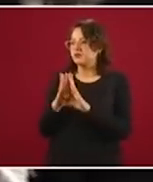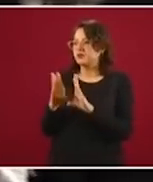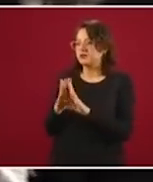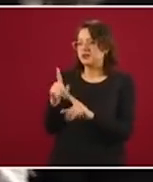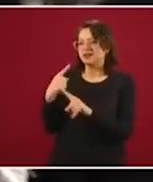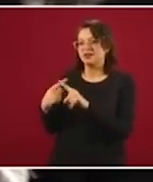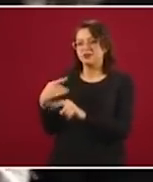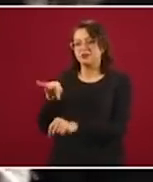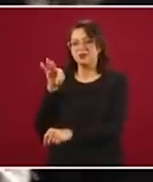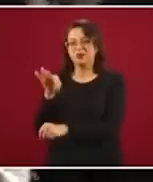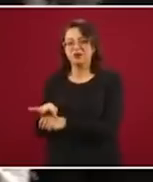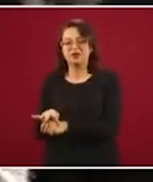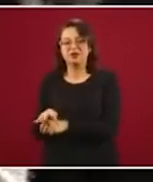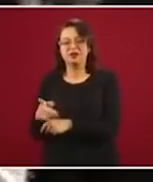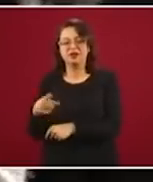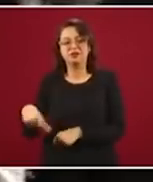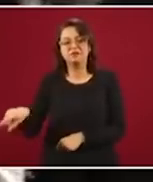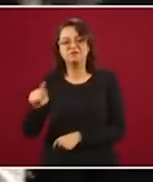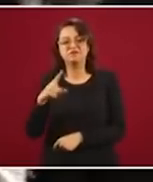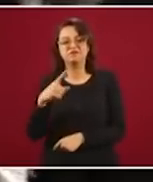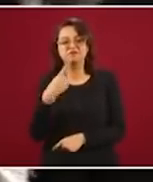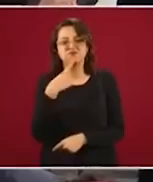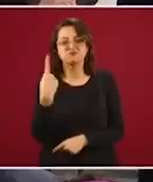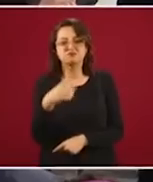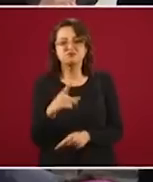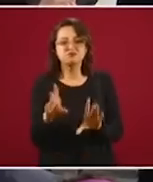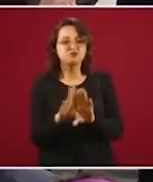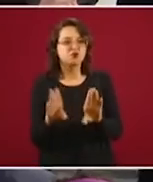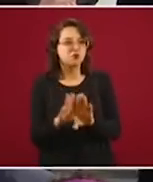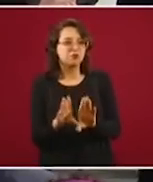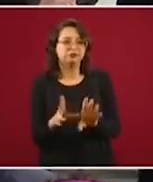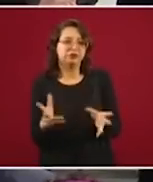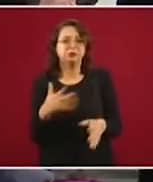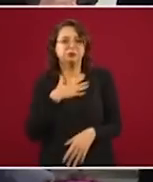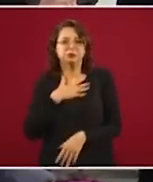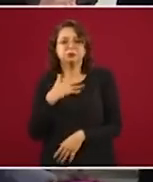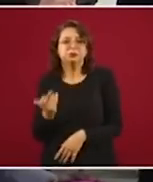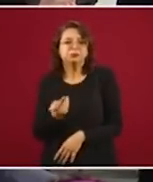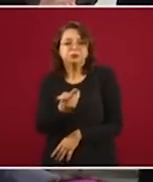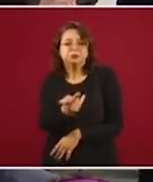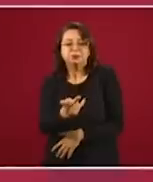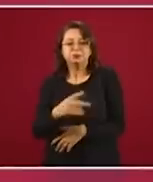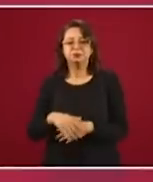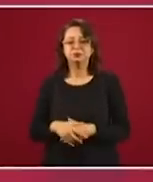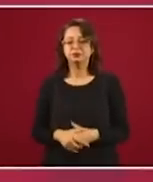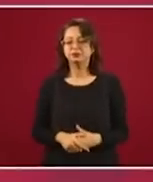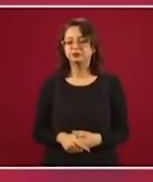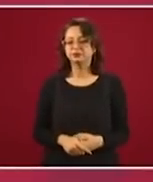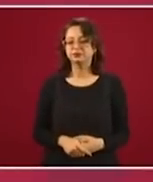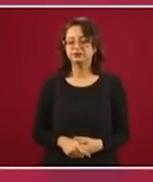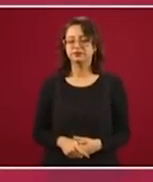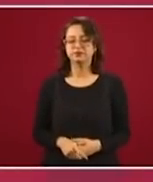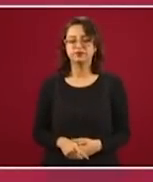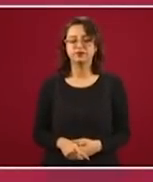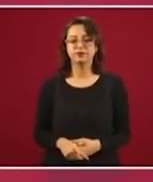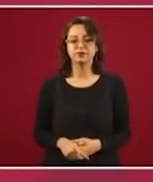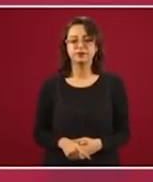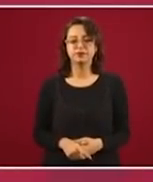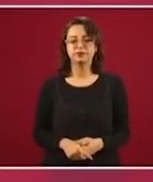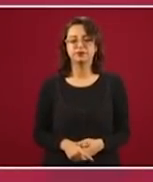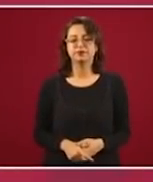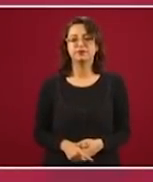INSABI? Esa es mi primera pregunta. Bueno, en el caso de Michoacán, esto es muy importante también